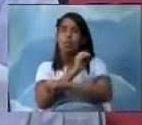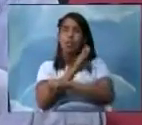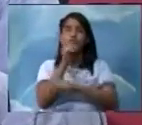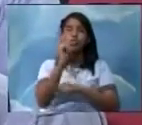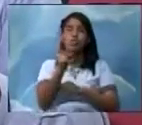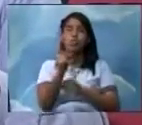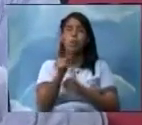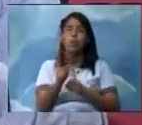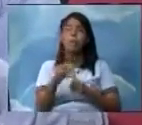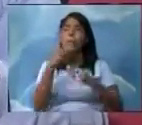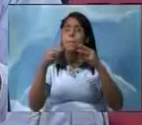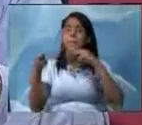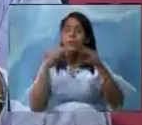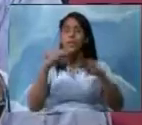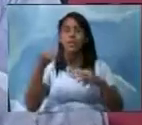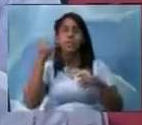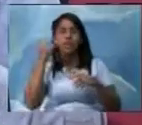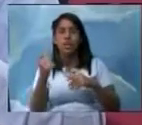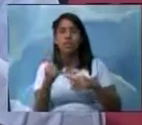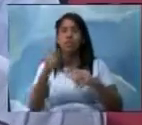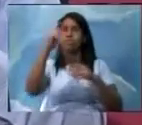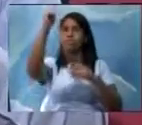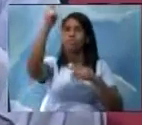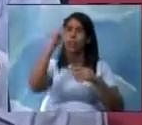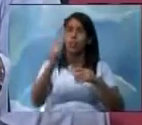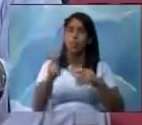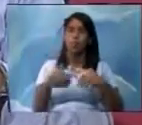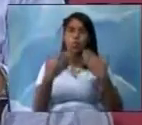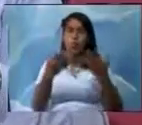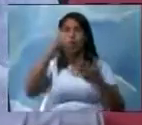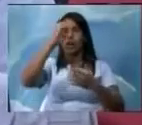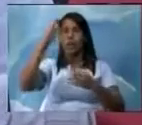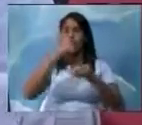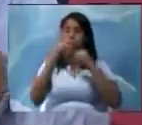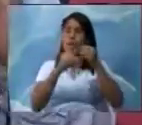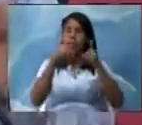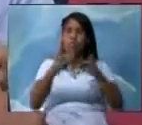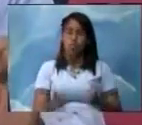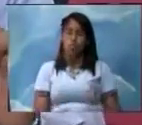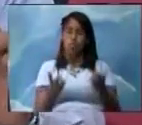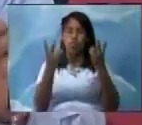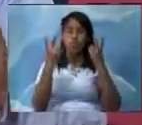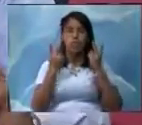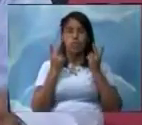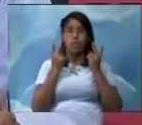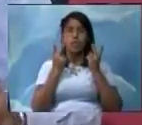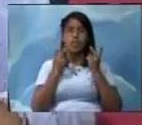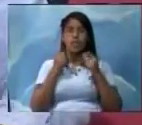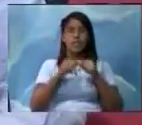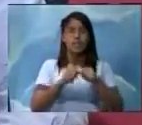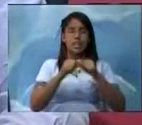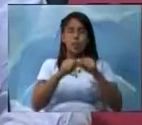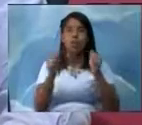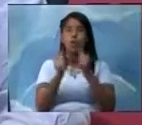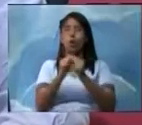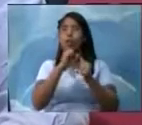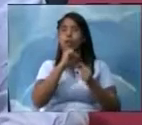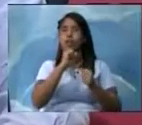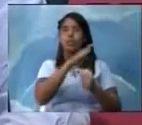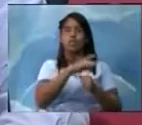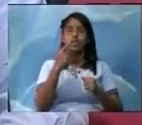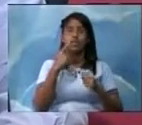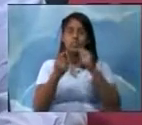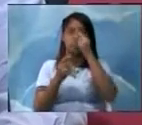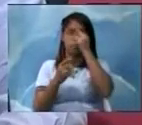su mensaje de texto publicando en la página lo que Dios ha hecho en su vida seguimos acá con la historia dice